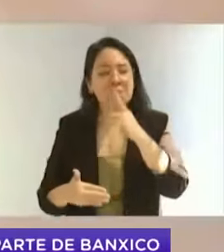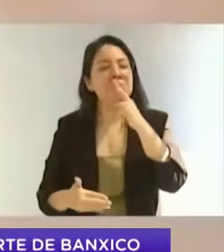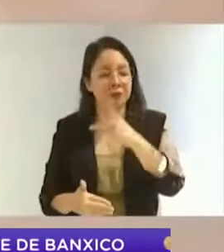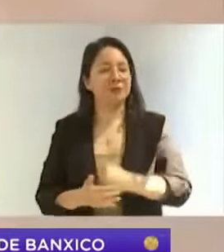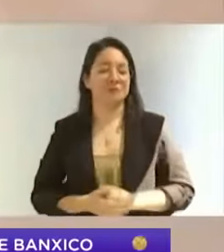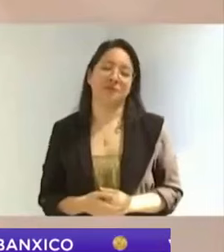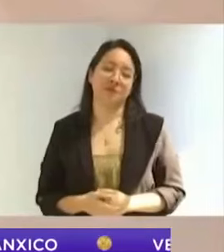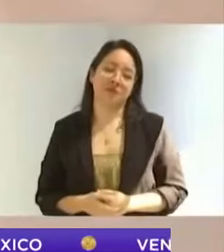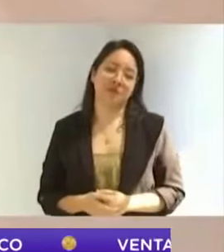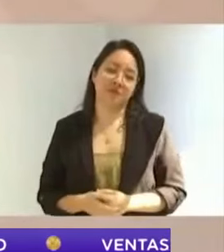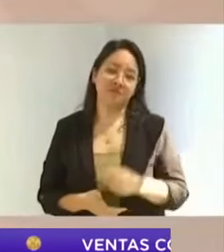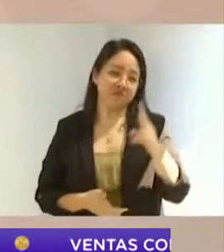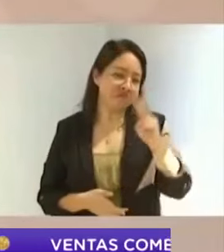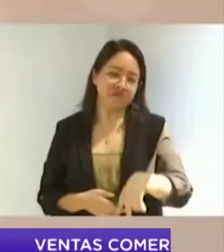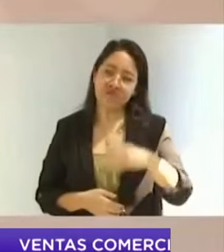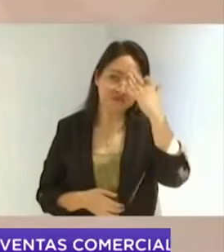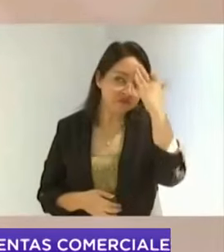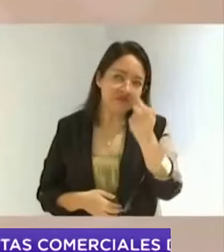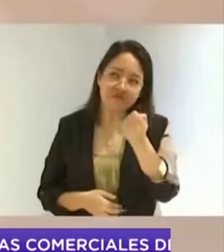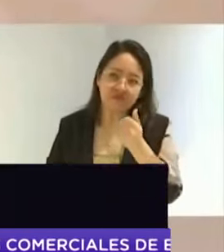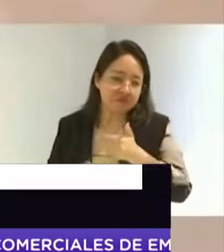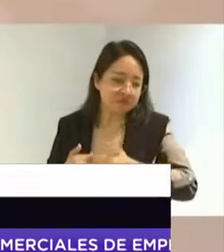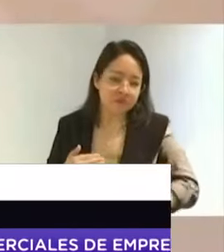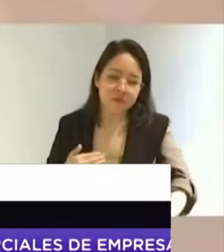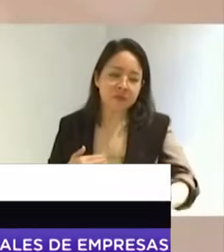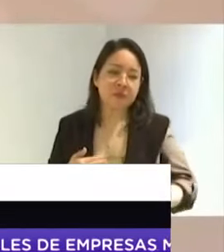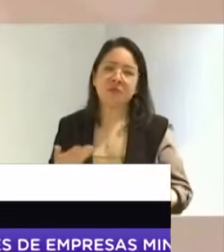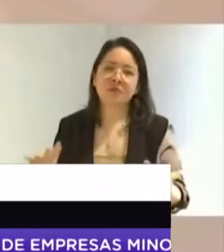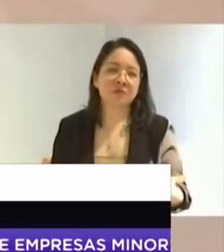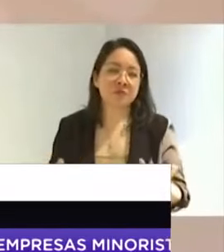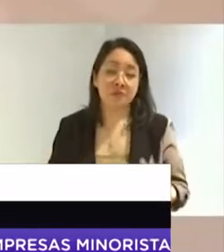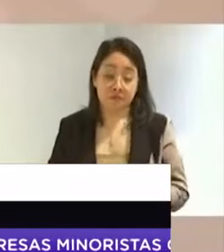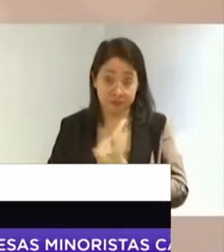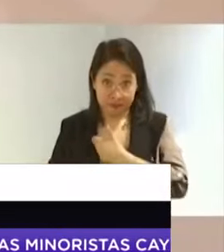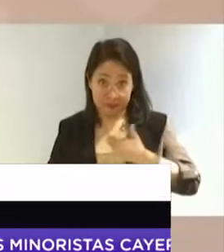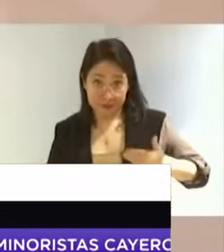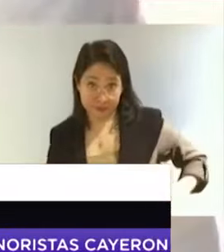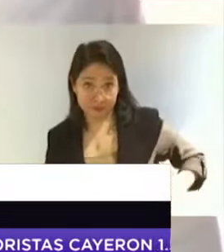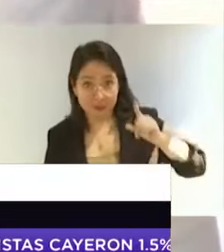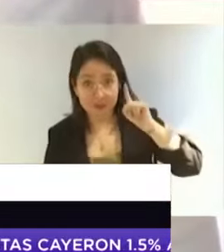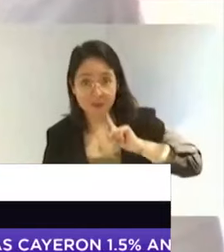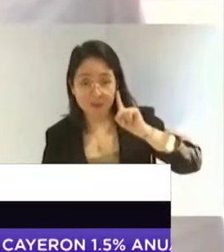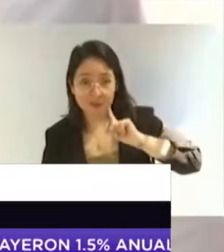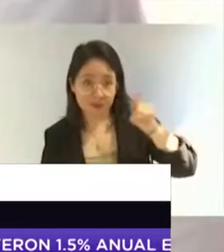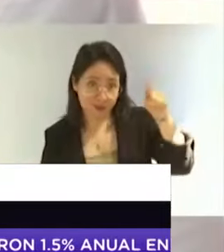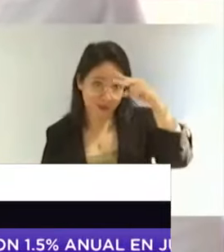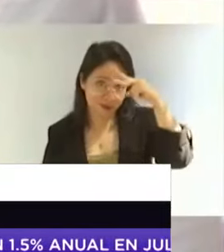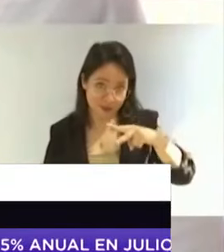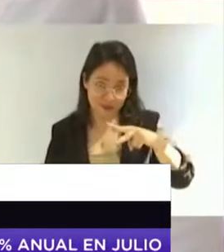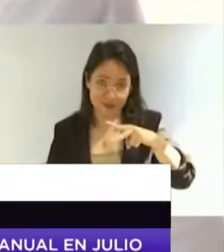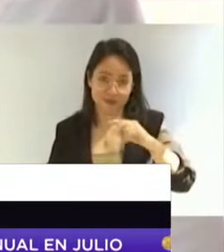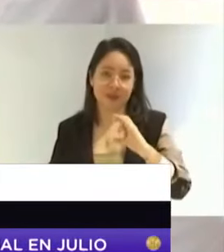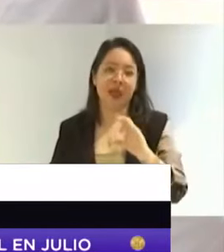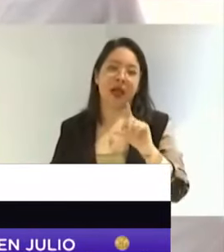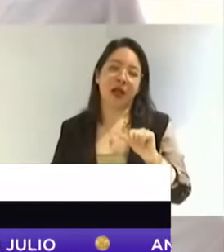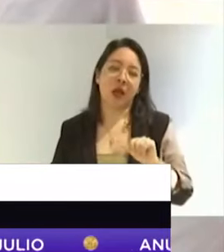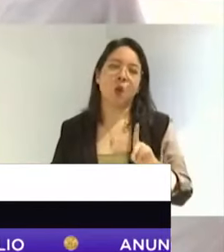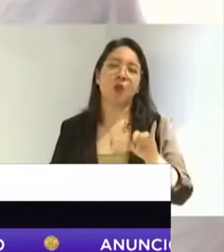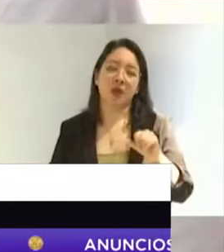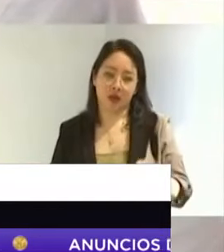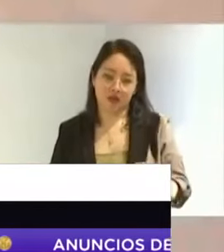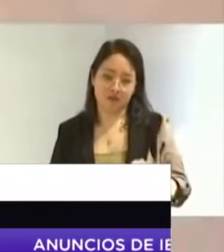puedo decir que en poco tiempo la presidenta de México, Claudia Sheinbaum Pardo,